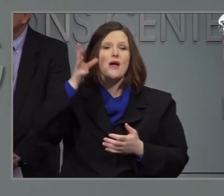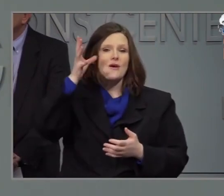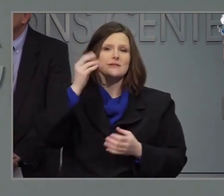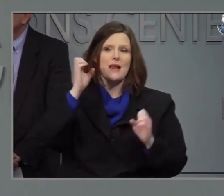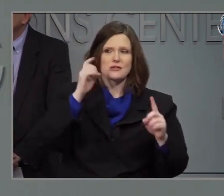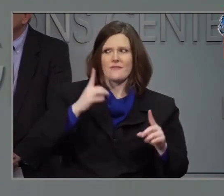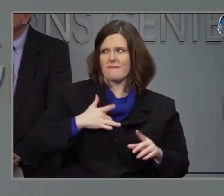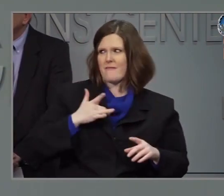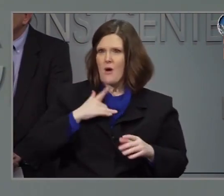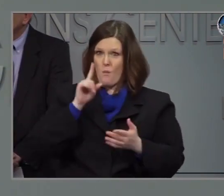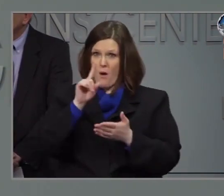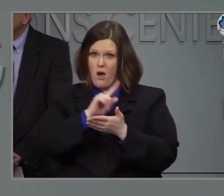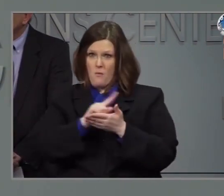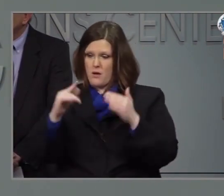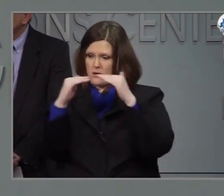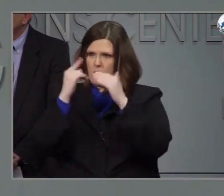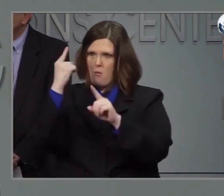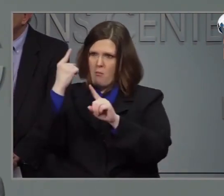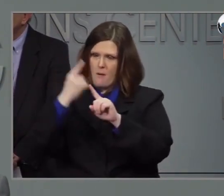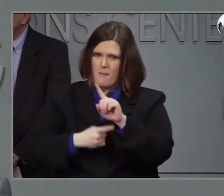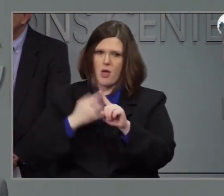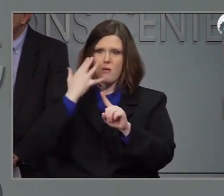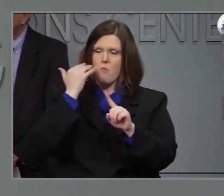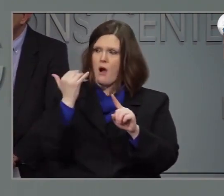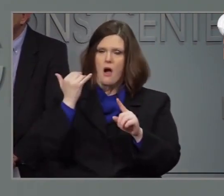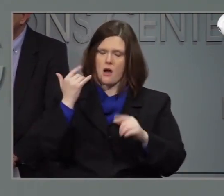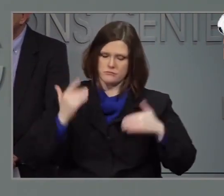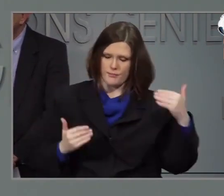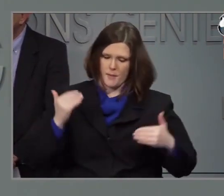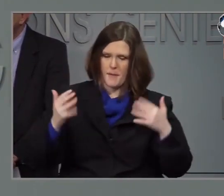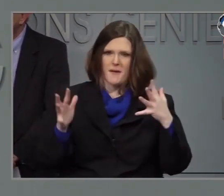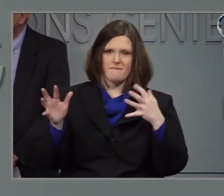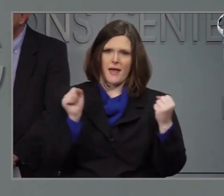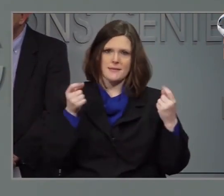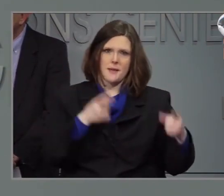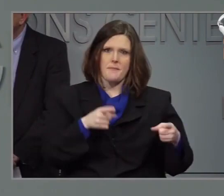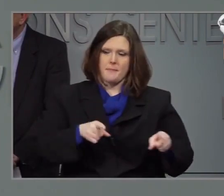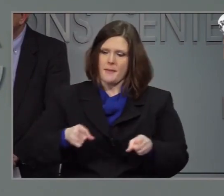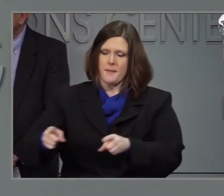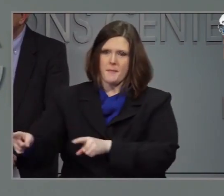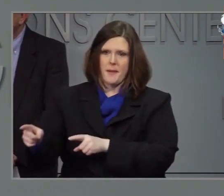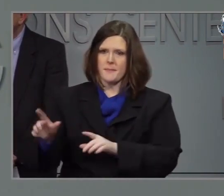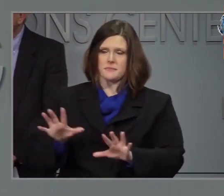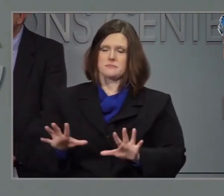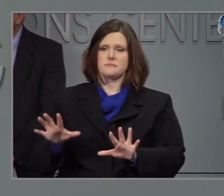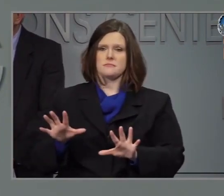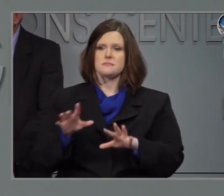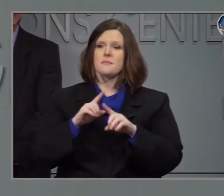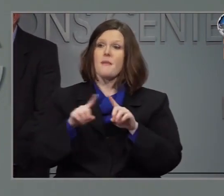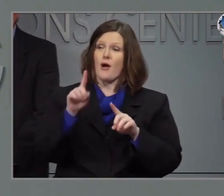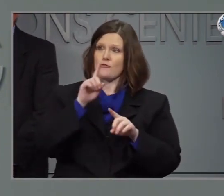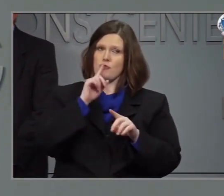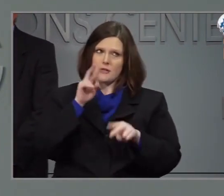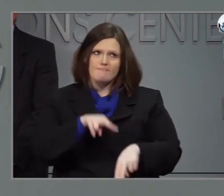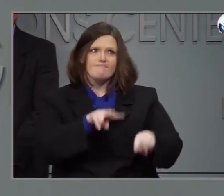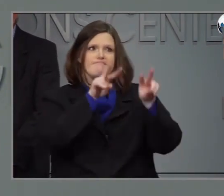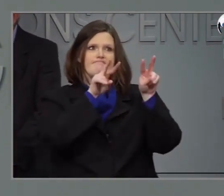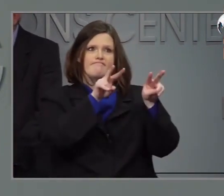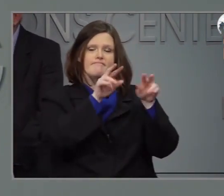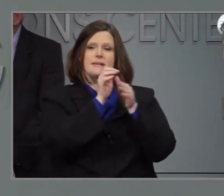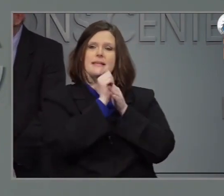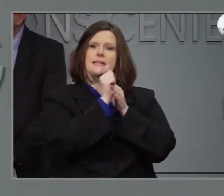y padres la semana pasada para seguramente les pareció como un mes entero hemos logrado tanto en tan poco